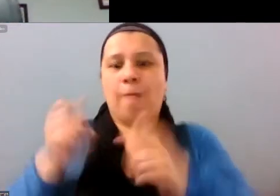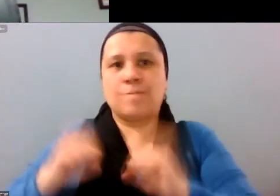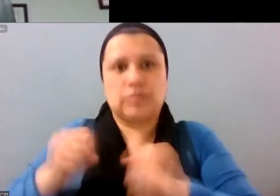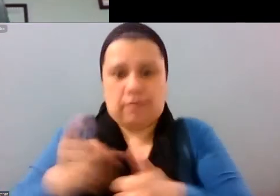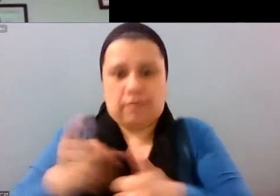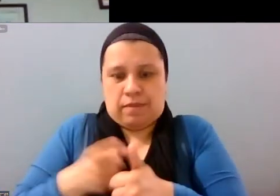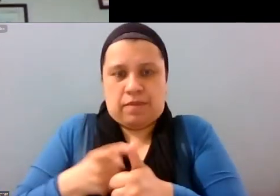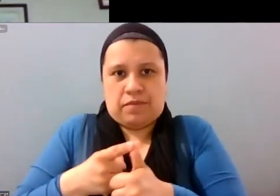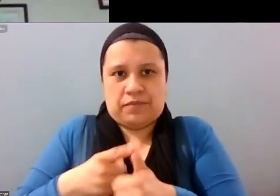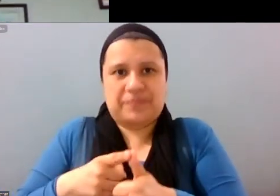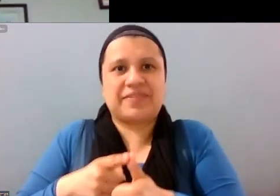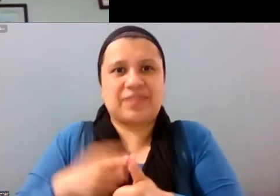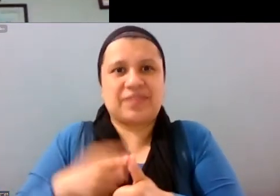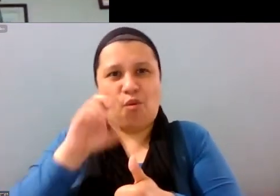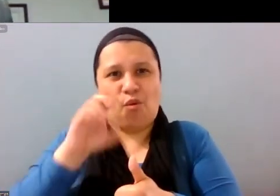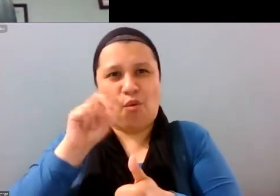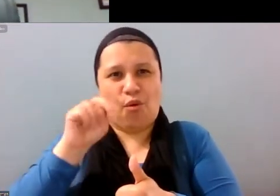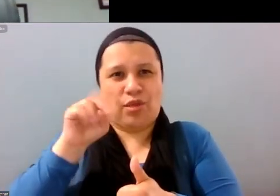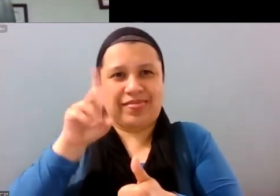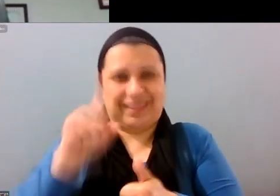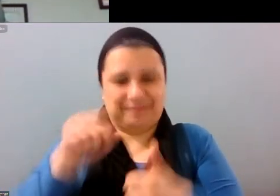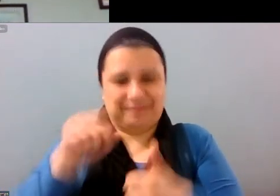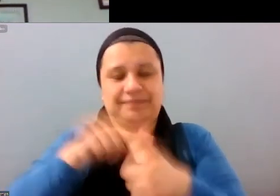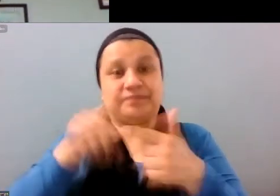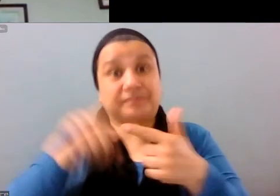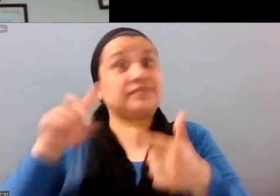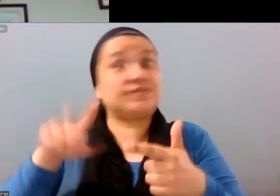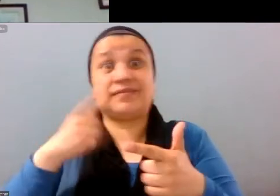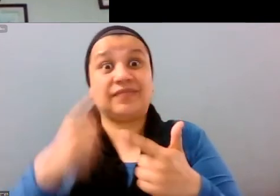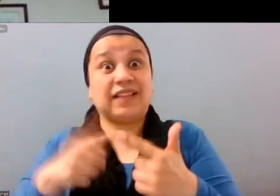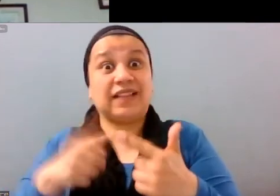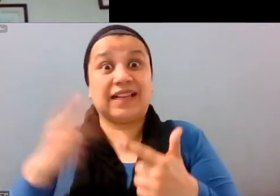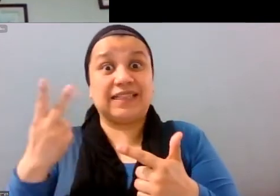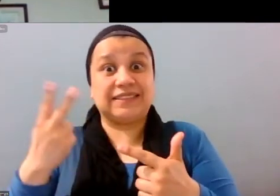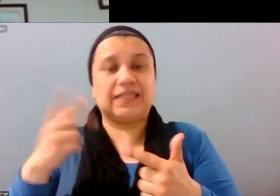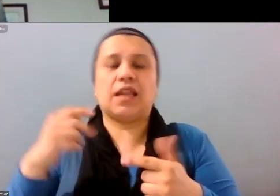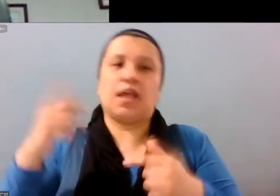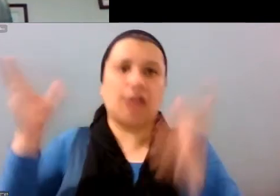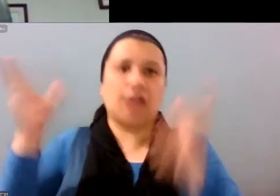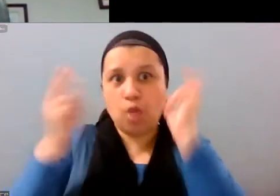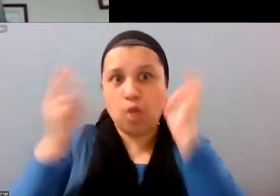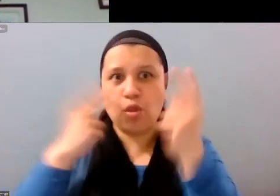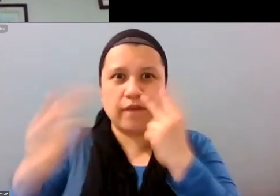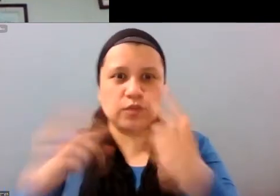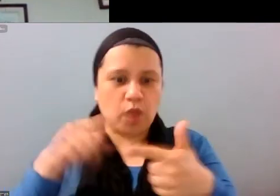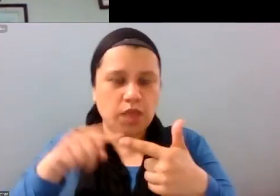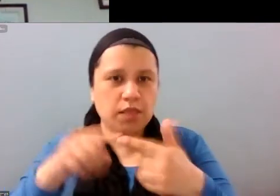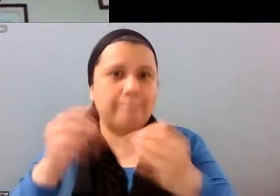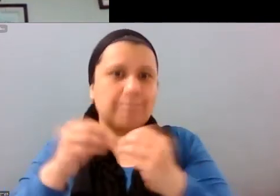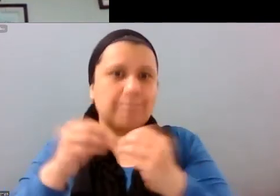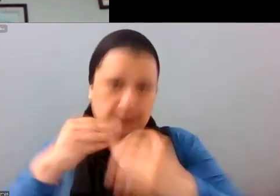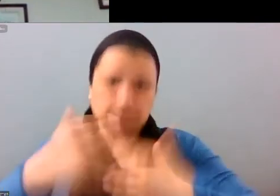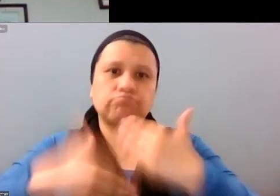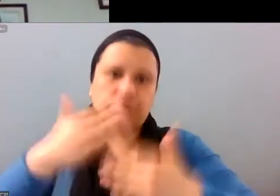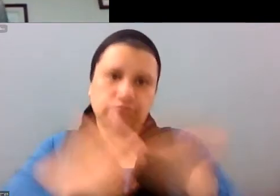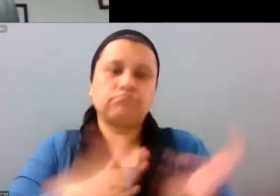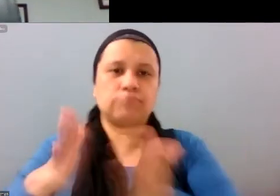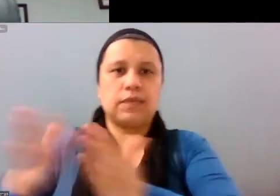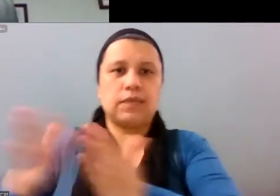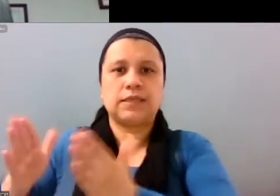el que doña Melania mencionaba también elaborado con audiovisuales que requería un poco más de planificación y de elaboración